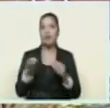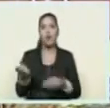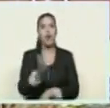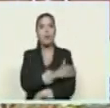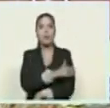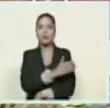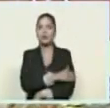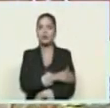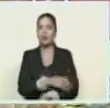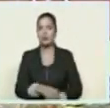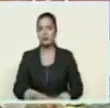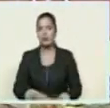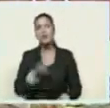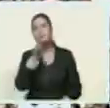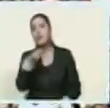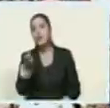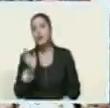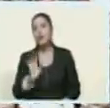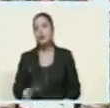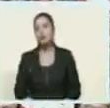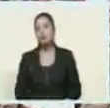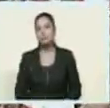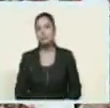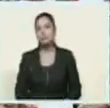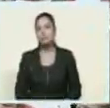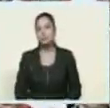son opositoras con viento